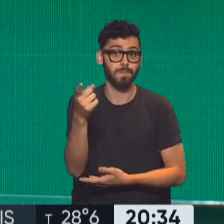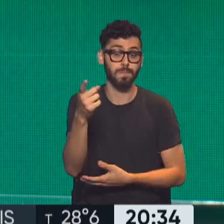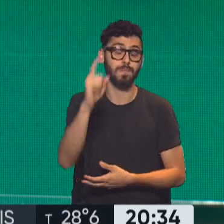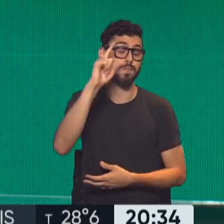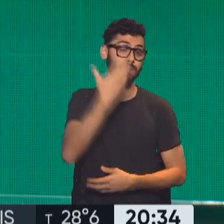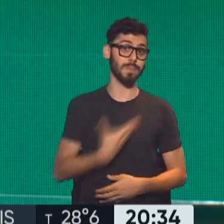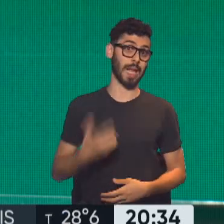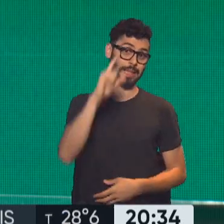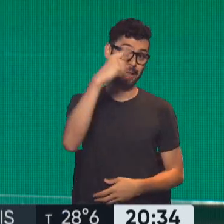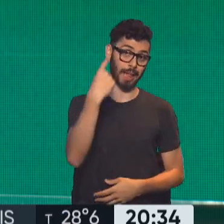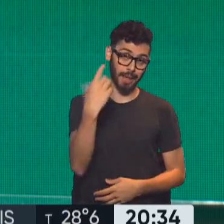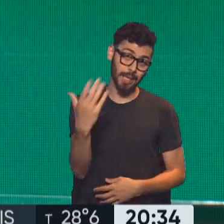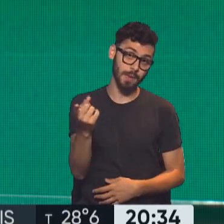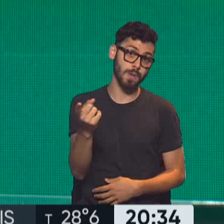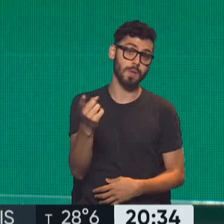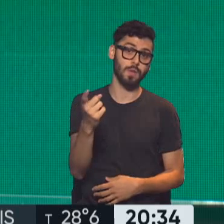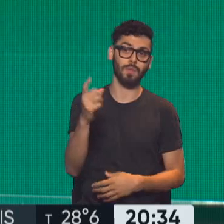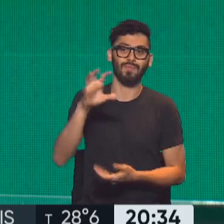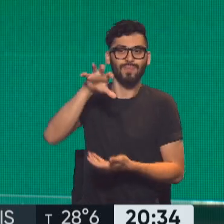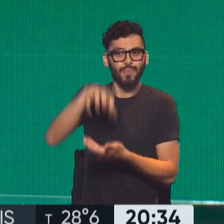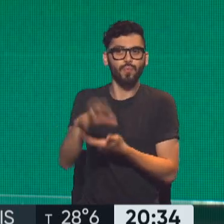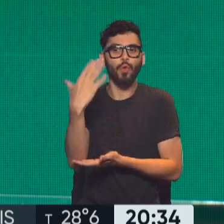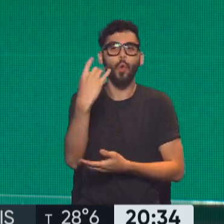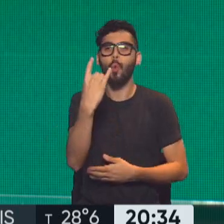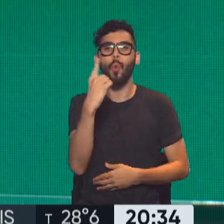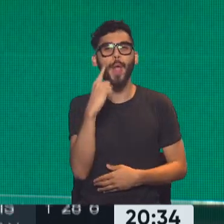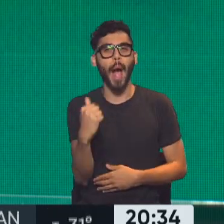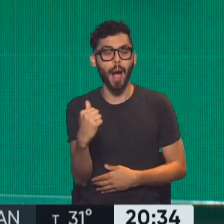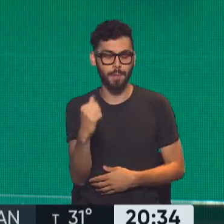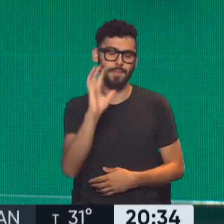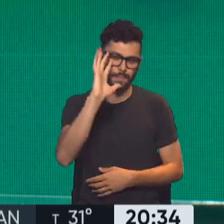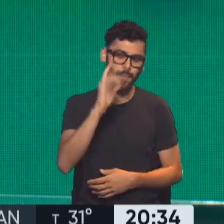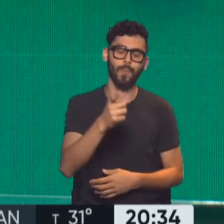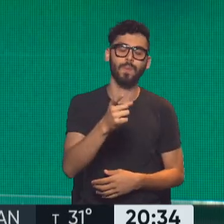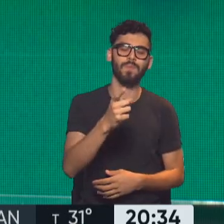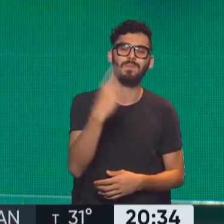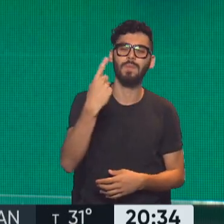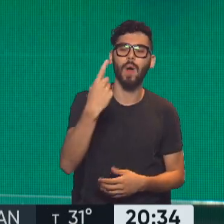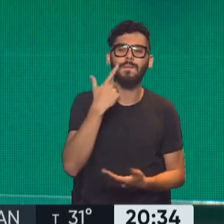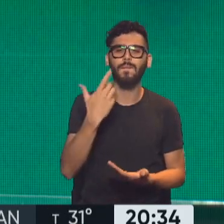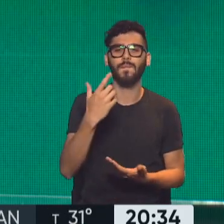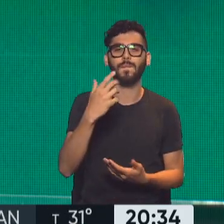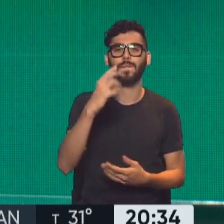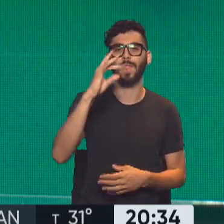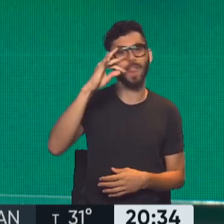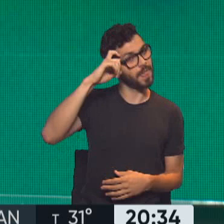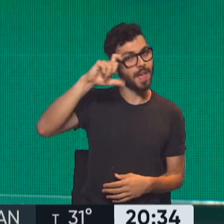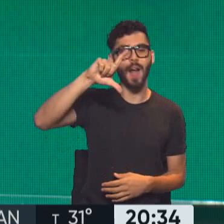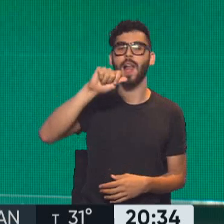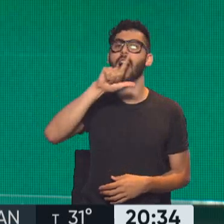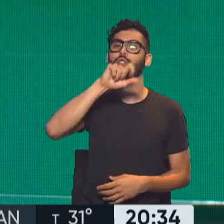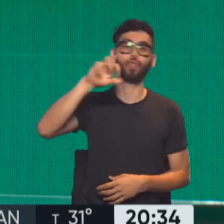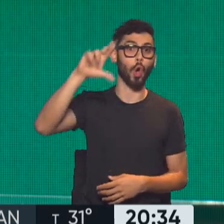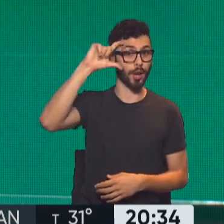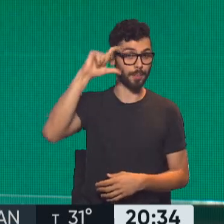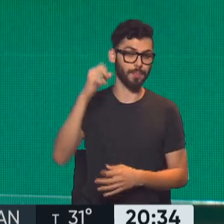del presidente Alberto Fernández, presente en la conferencia de la UIA. Pero hacemos un repaso sobre lo que Raúl de la Torre, economista de esta casa,